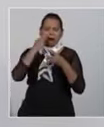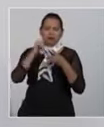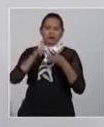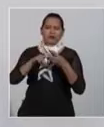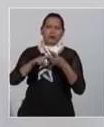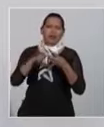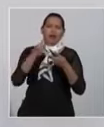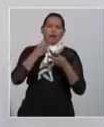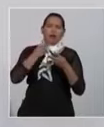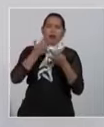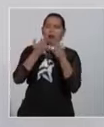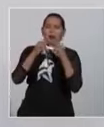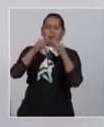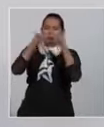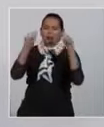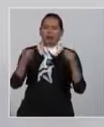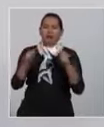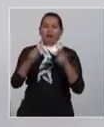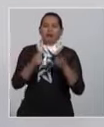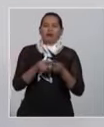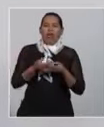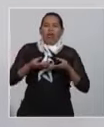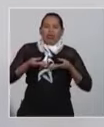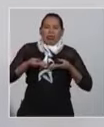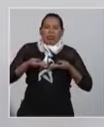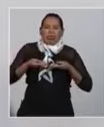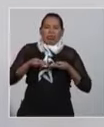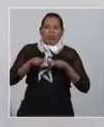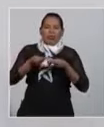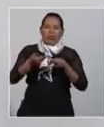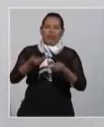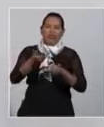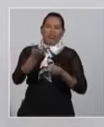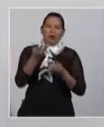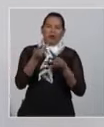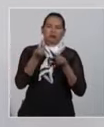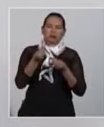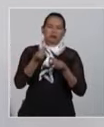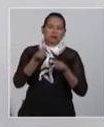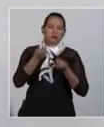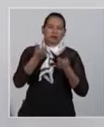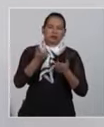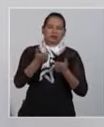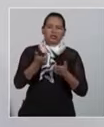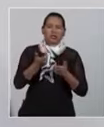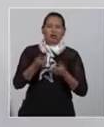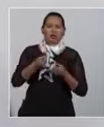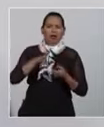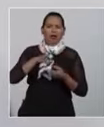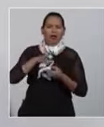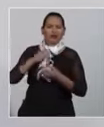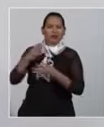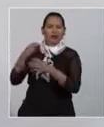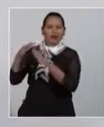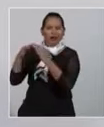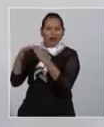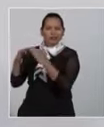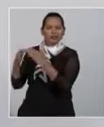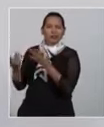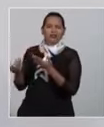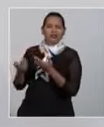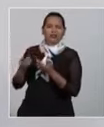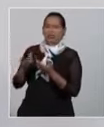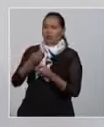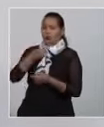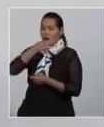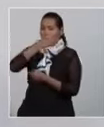sin título, que gasta 10 veces más de lo que gana y que tiene más propiedades de las que declara, incluida la casa